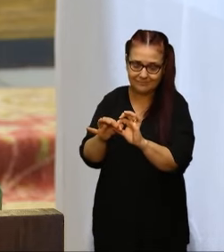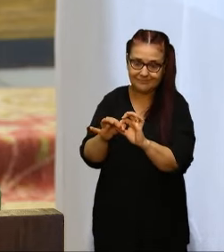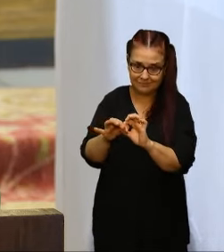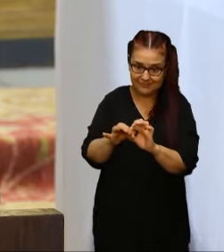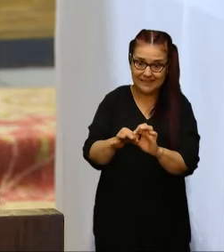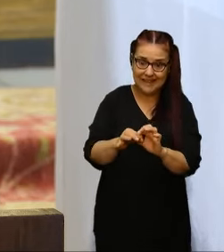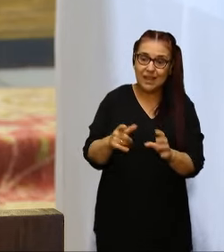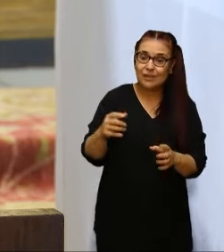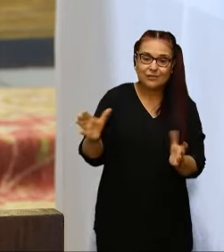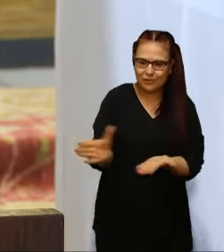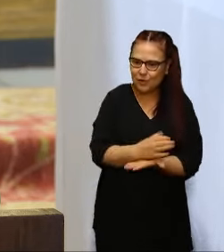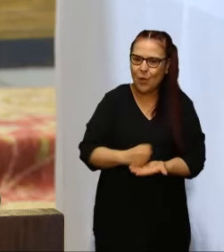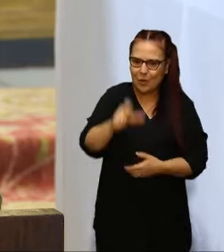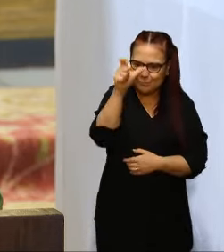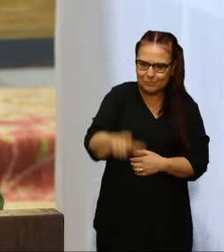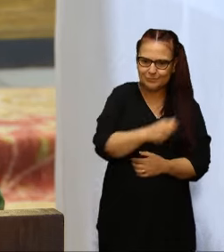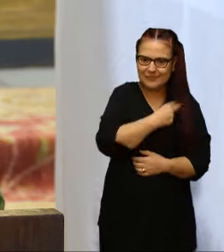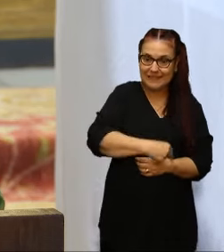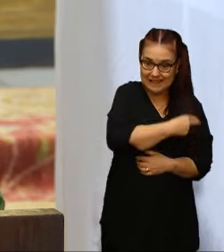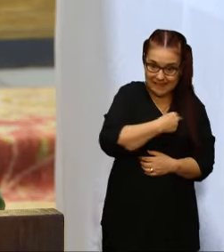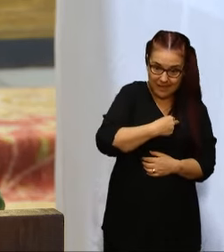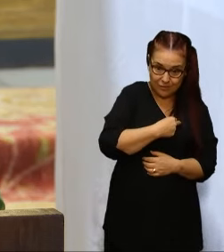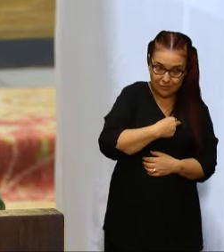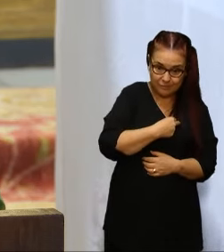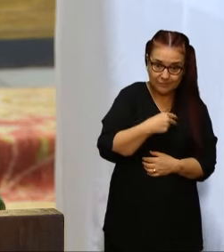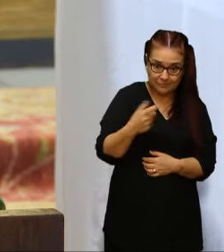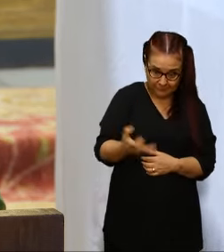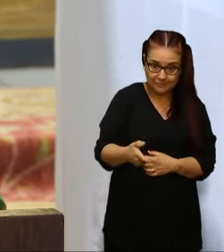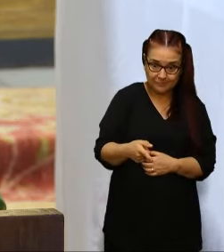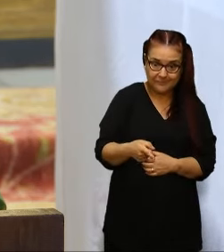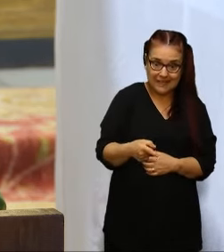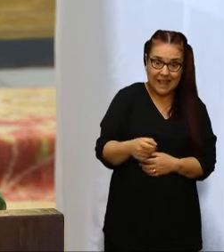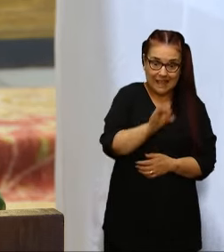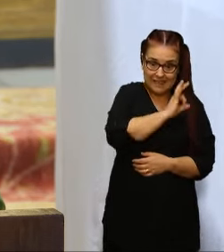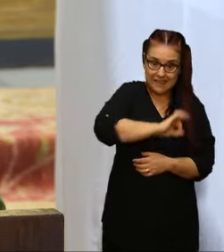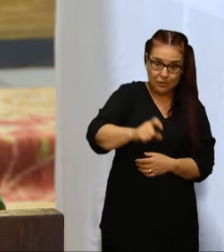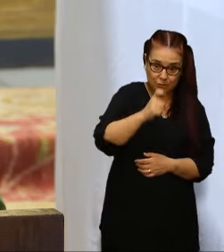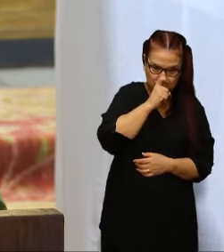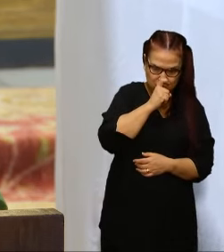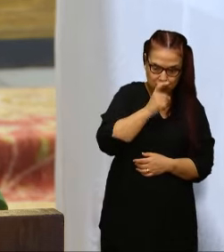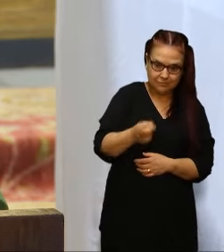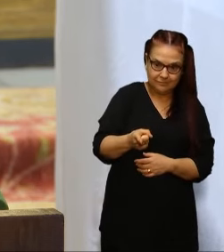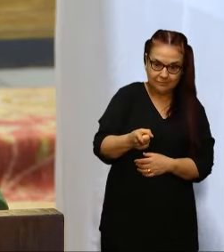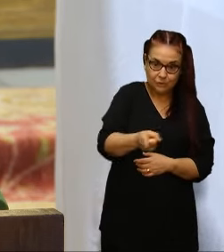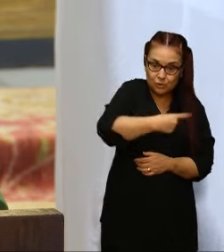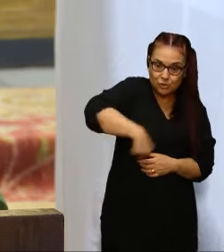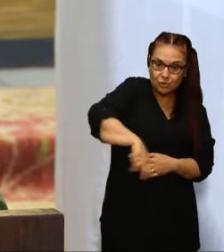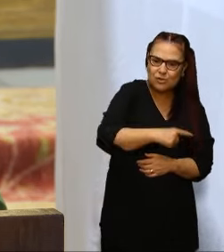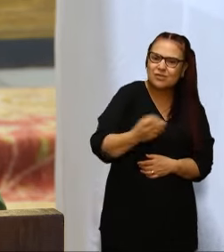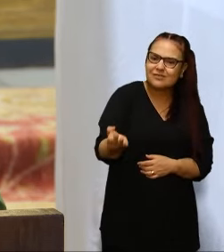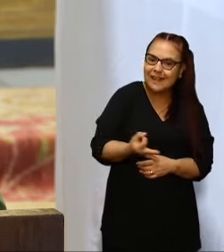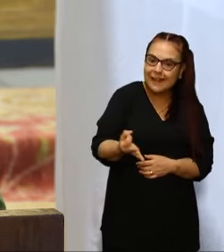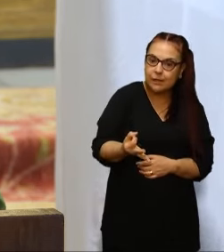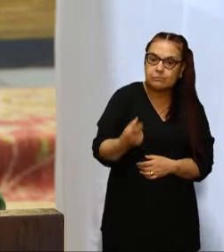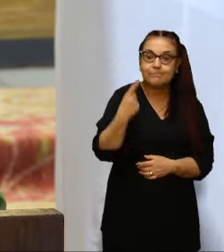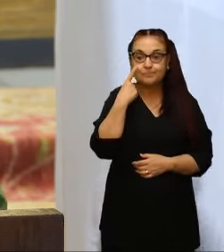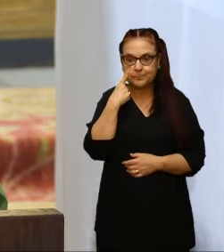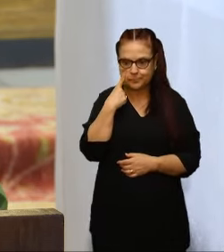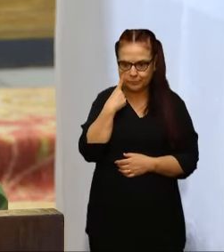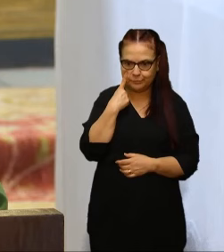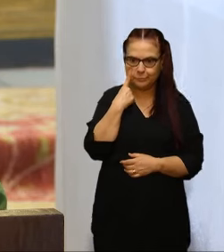consigna, que es la otra cosa que el Señor nos recuerda, pues tenemos como consigna la